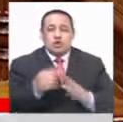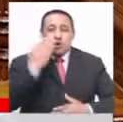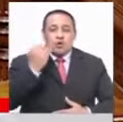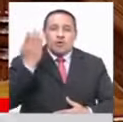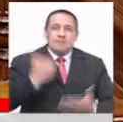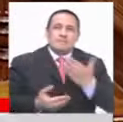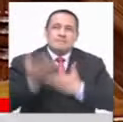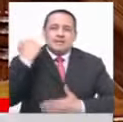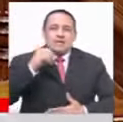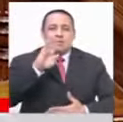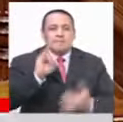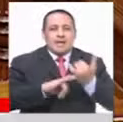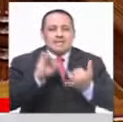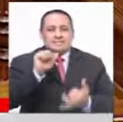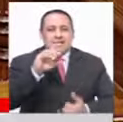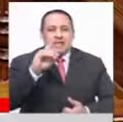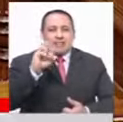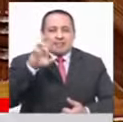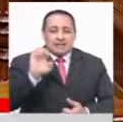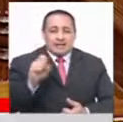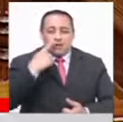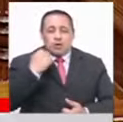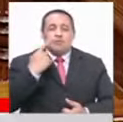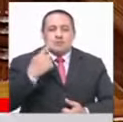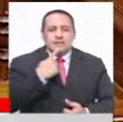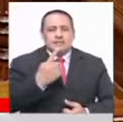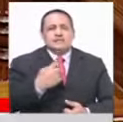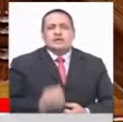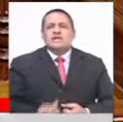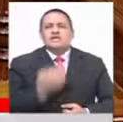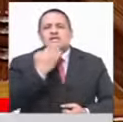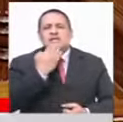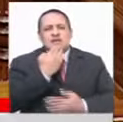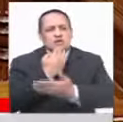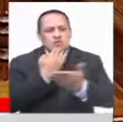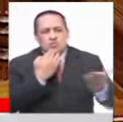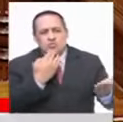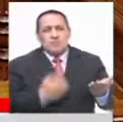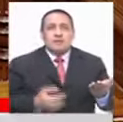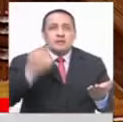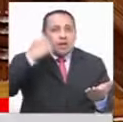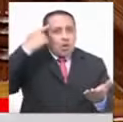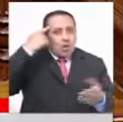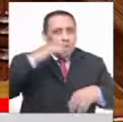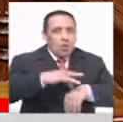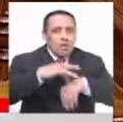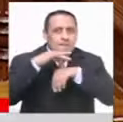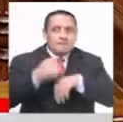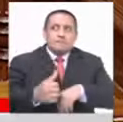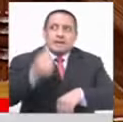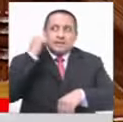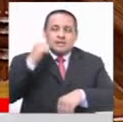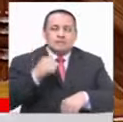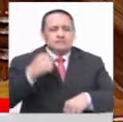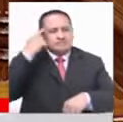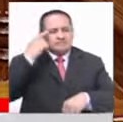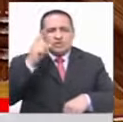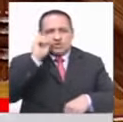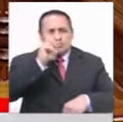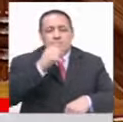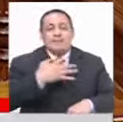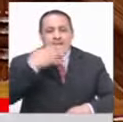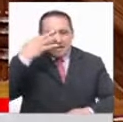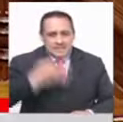gran historiador, Jorge Basadre, decía: quienes únicamente se solazan con el pasado, ignoran que el Perú,